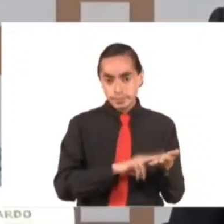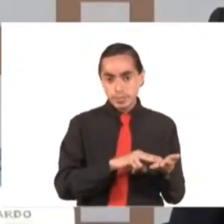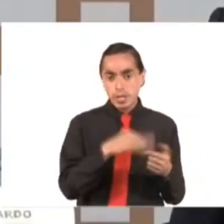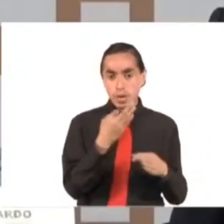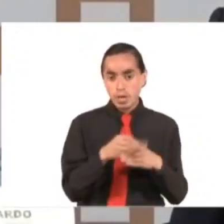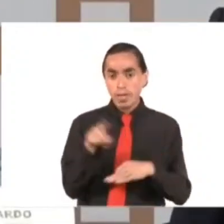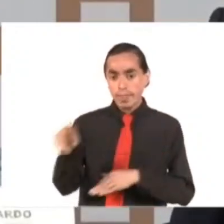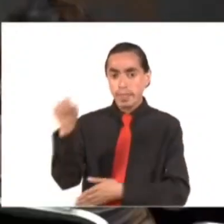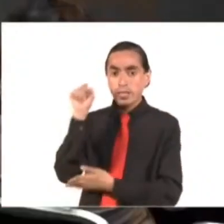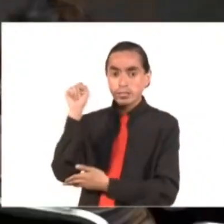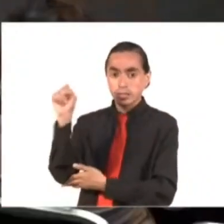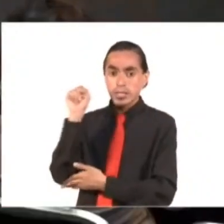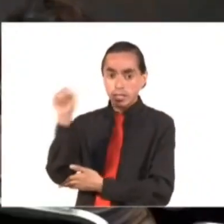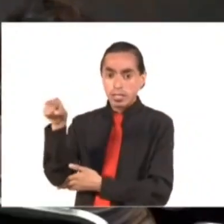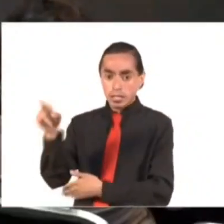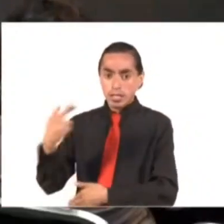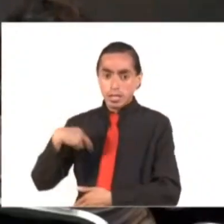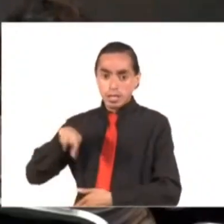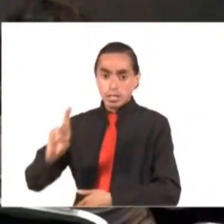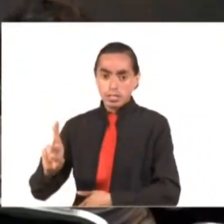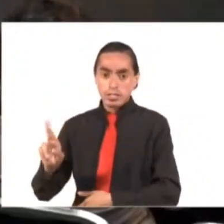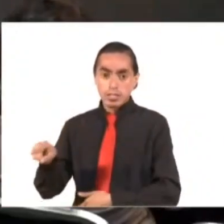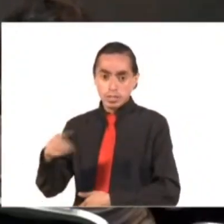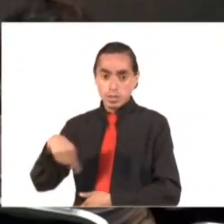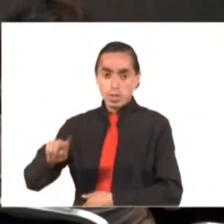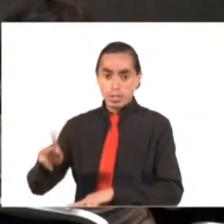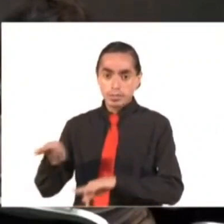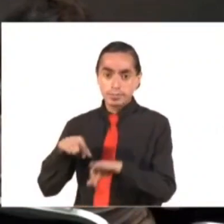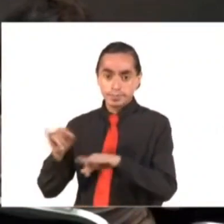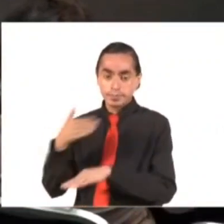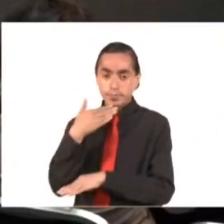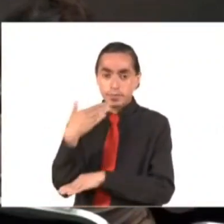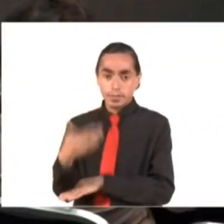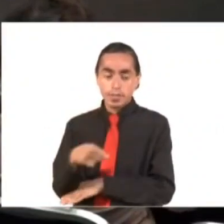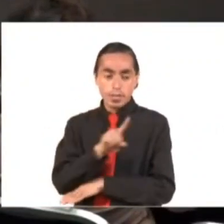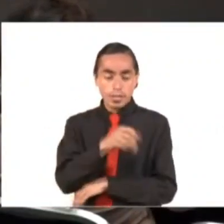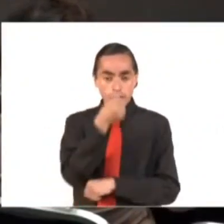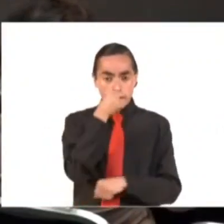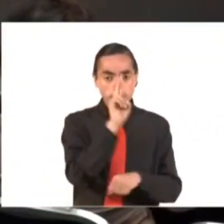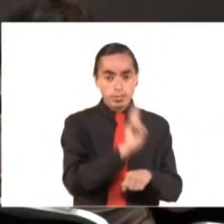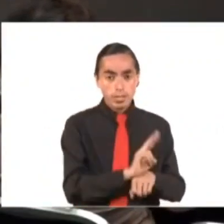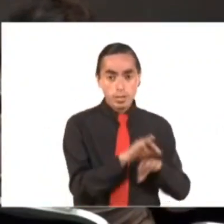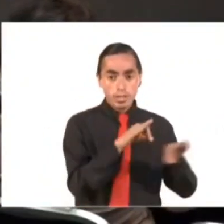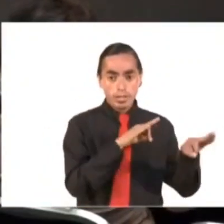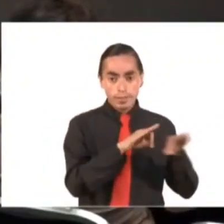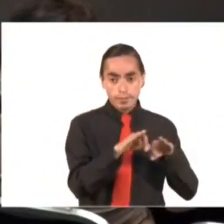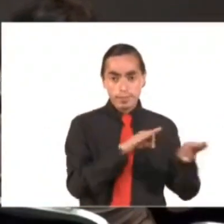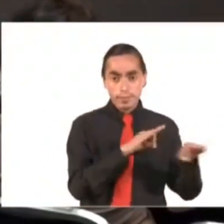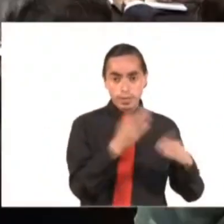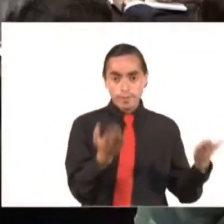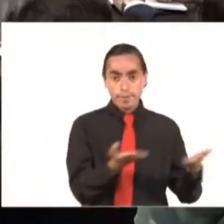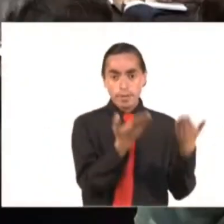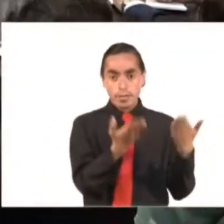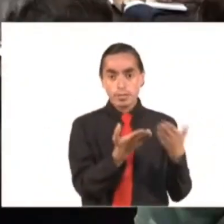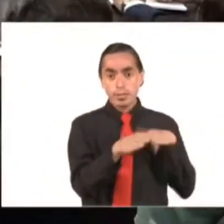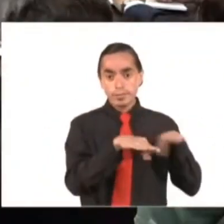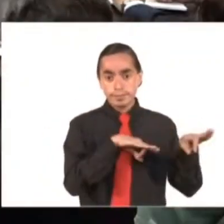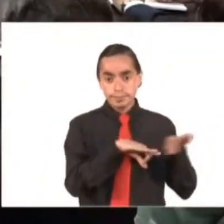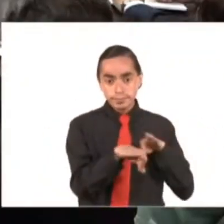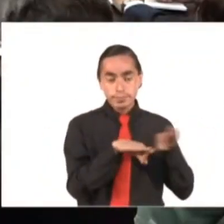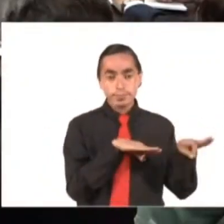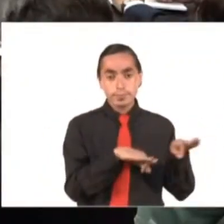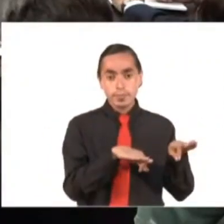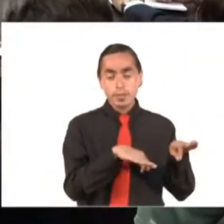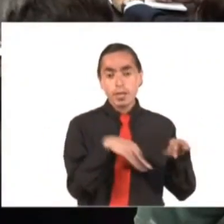aquí presentes, la representación de las y los trabajadores y el secretario del Trabajo y Fomento al Empleo, hacer